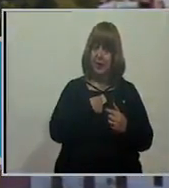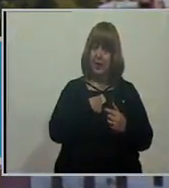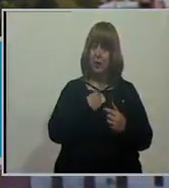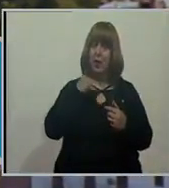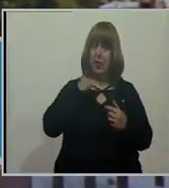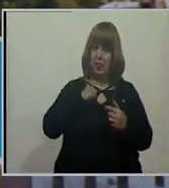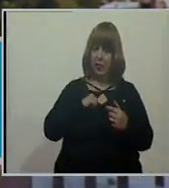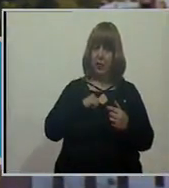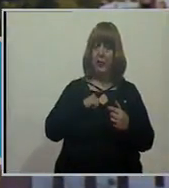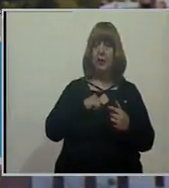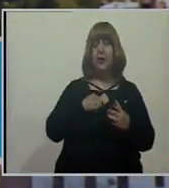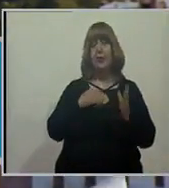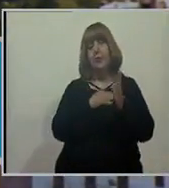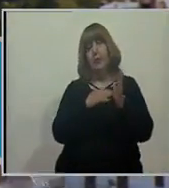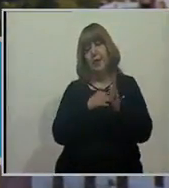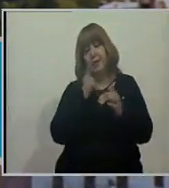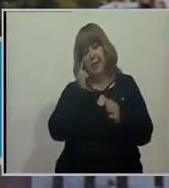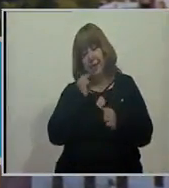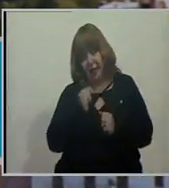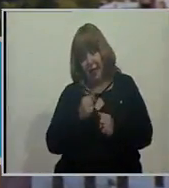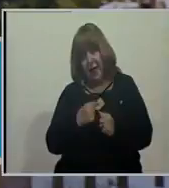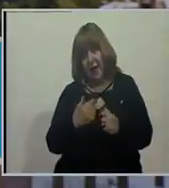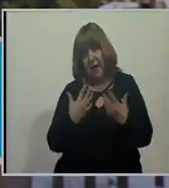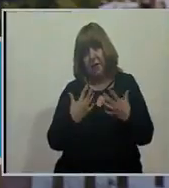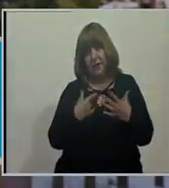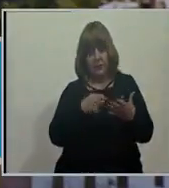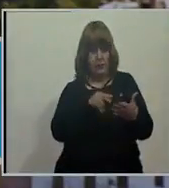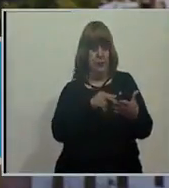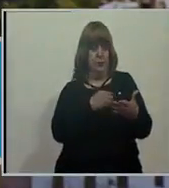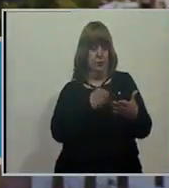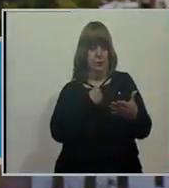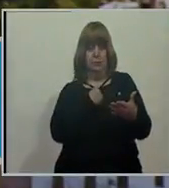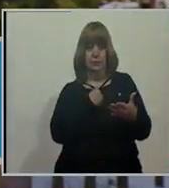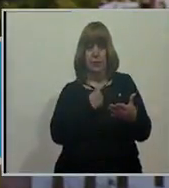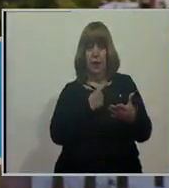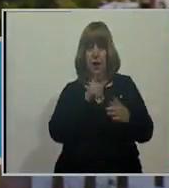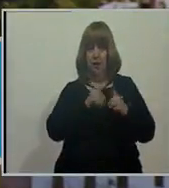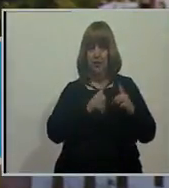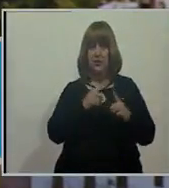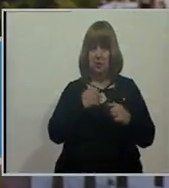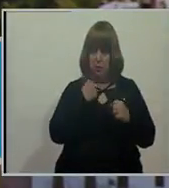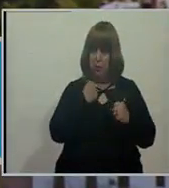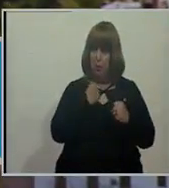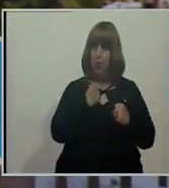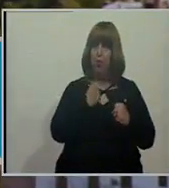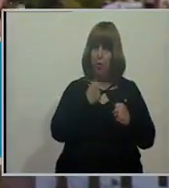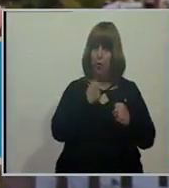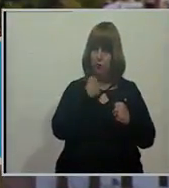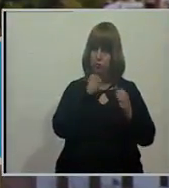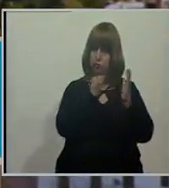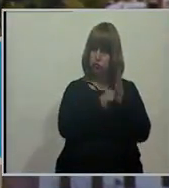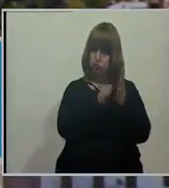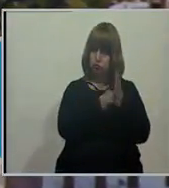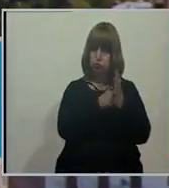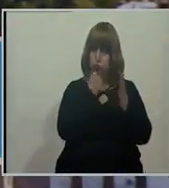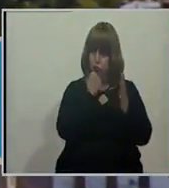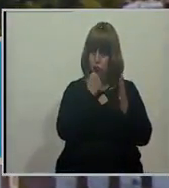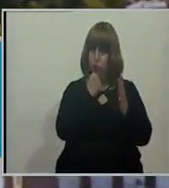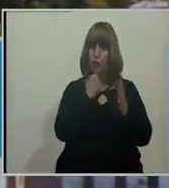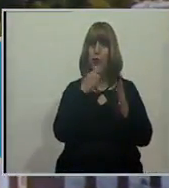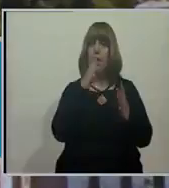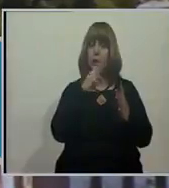herir. Depende del día que tengas, te afecta más o te afecta menos. Pero qué dura que somos las mujeres con nosotras mismas, ¿no? Muy. Y lo charlábamos ayer con las